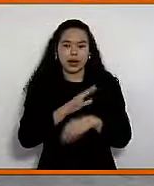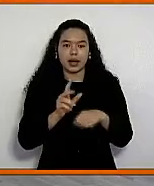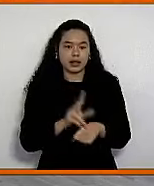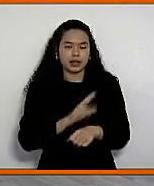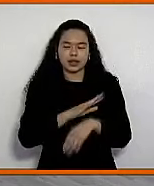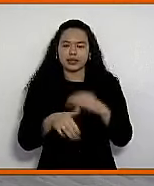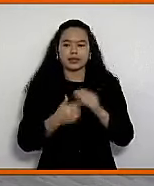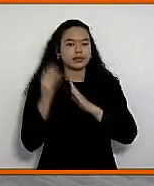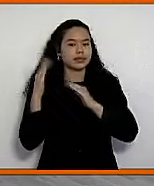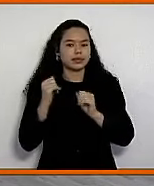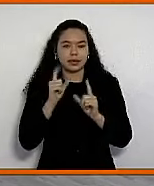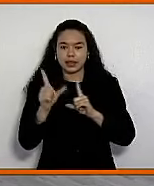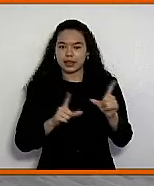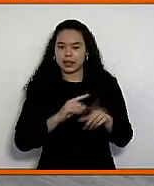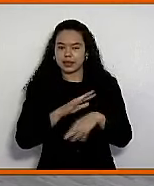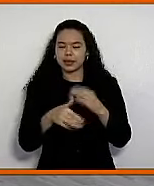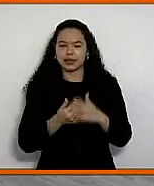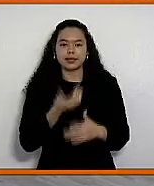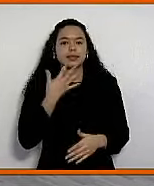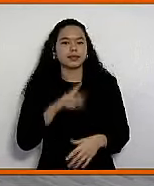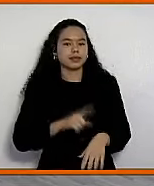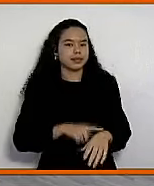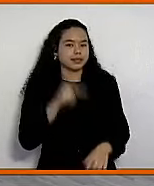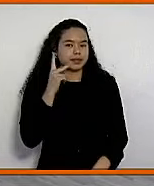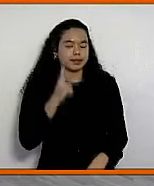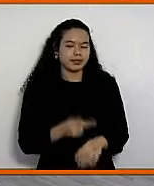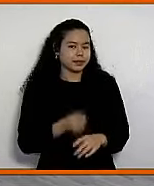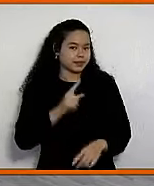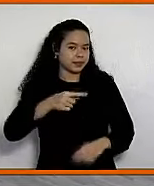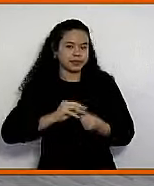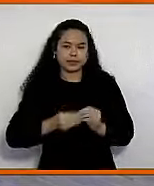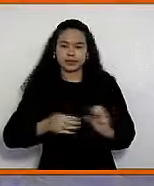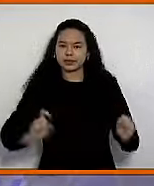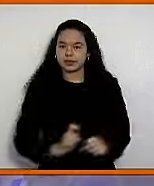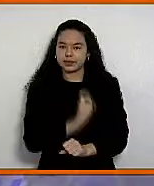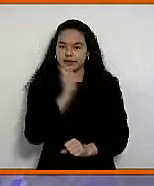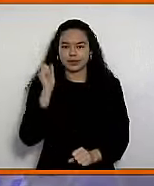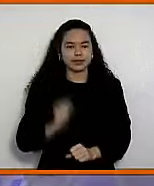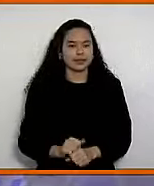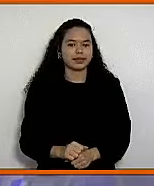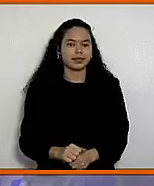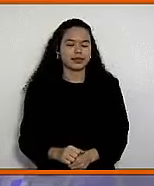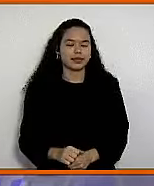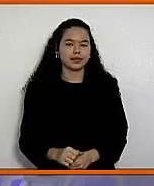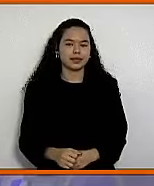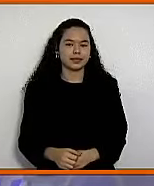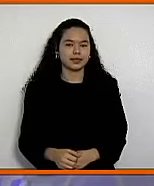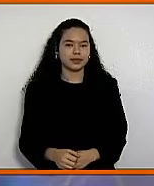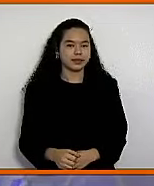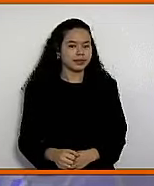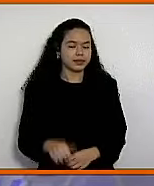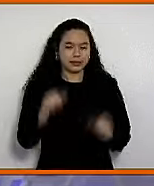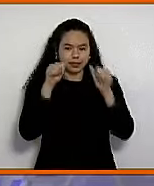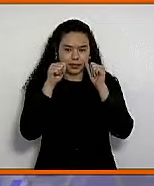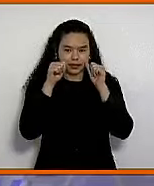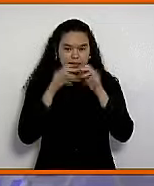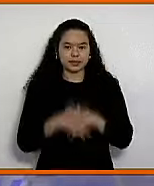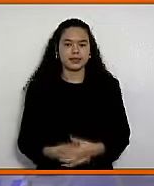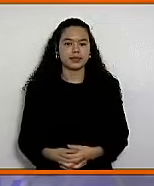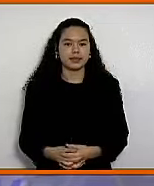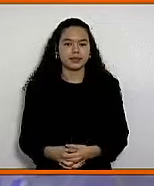que tengas tu boleto en mano y te deseo suerte. Se llegó el momento de conocer el primer dígito afortunado. Y este es...